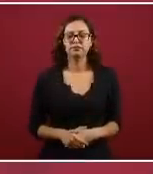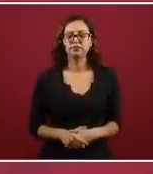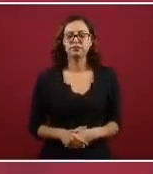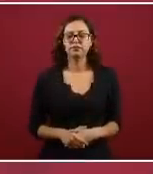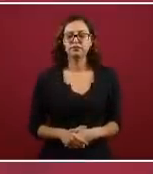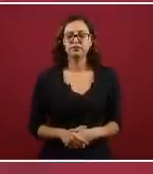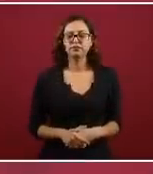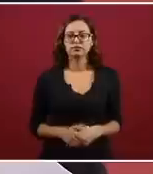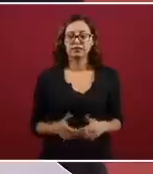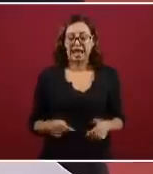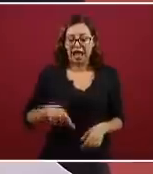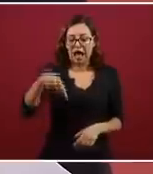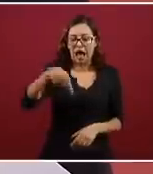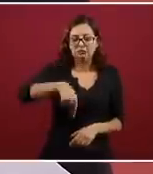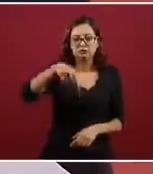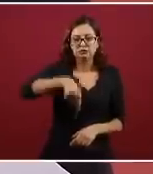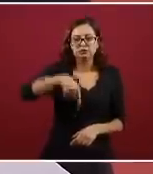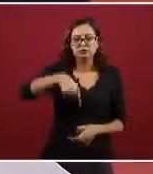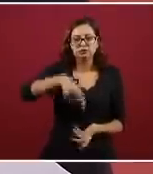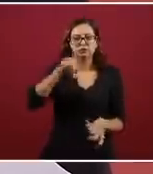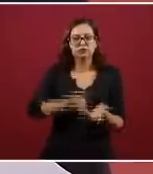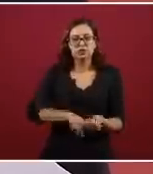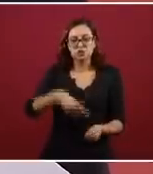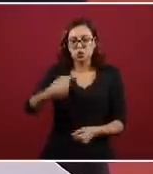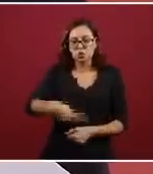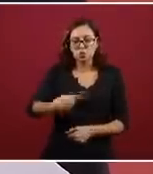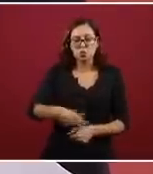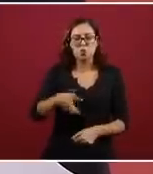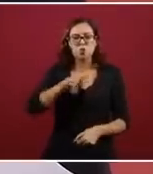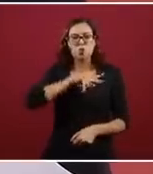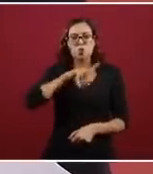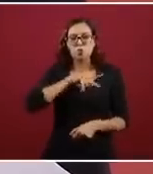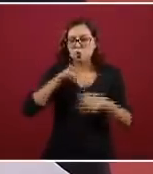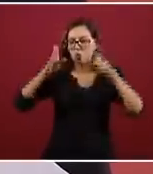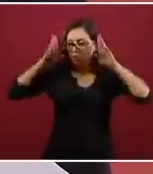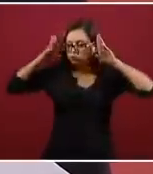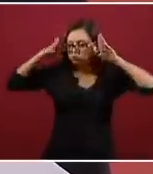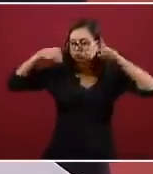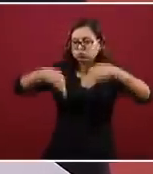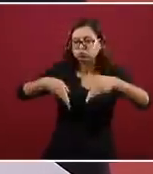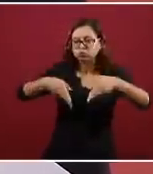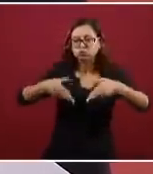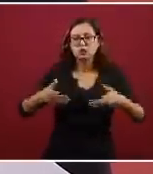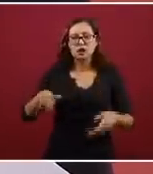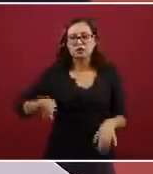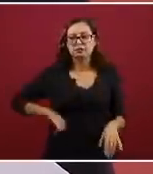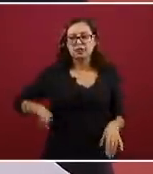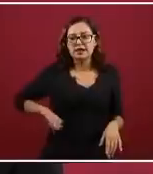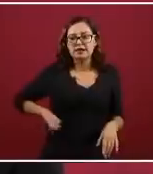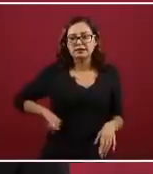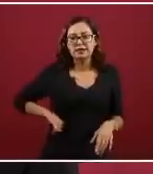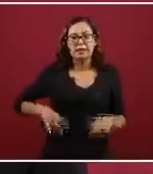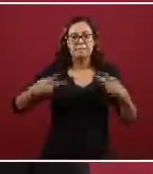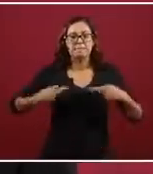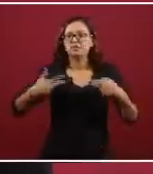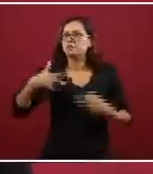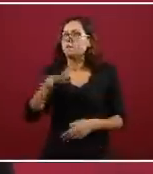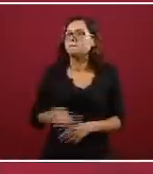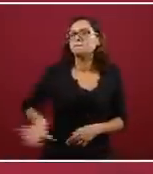Ya es lo que nos importa a nosotros. Y lo que nos importa a